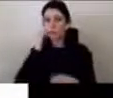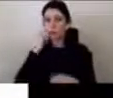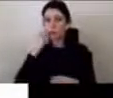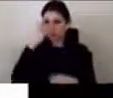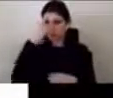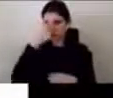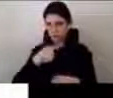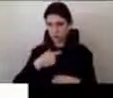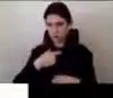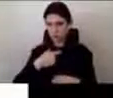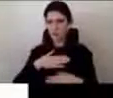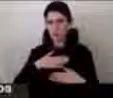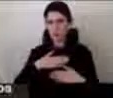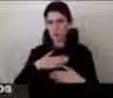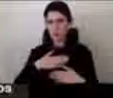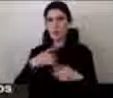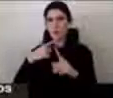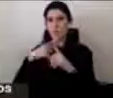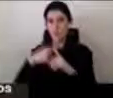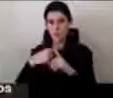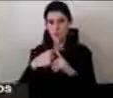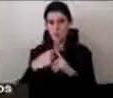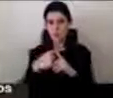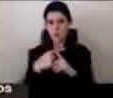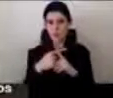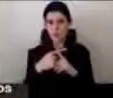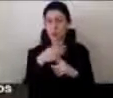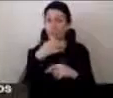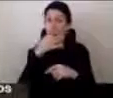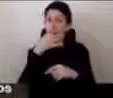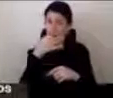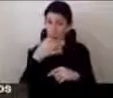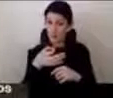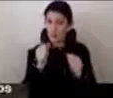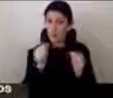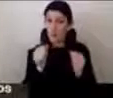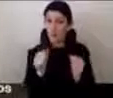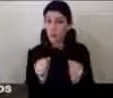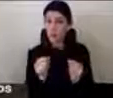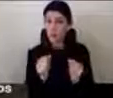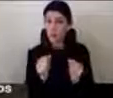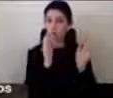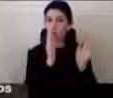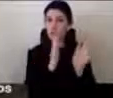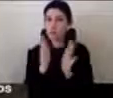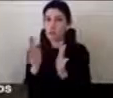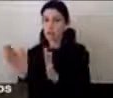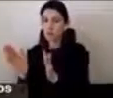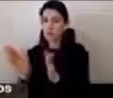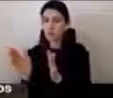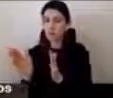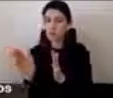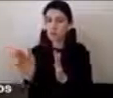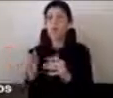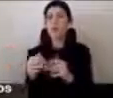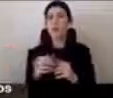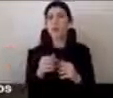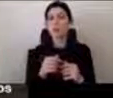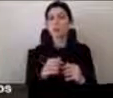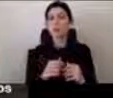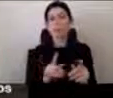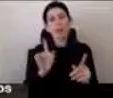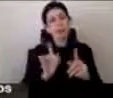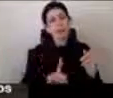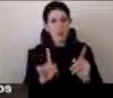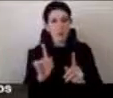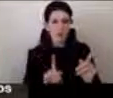adelanté, los juegos de mesa pueden clasificarse por géneros o estilos según las características de su mecánica. Existen